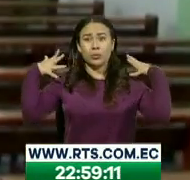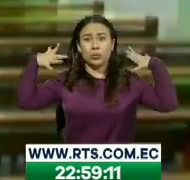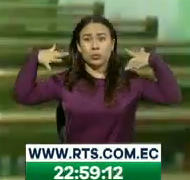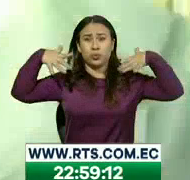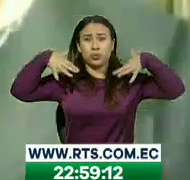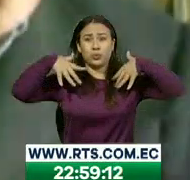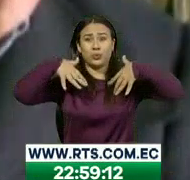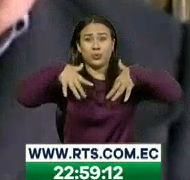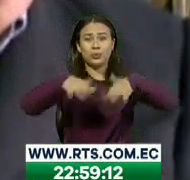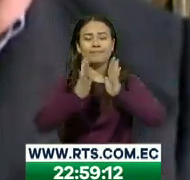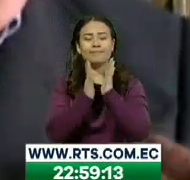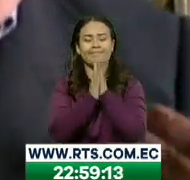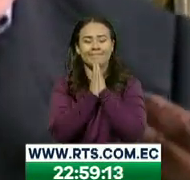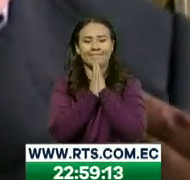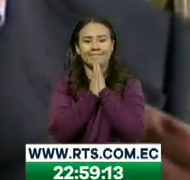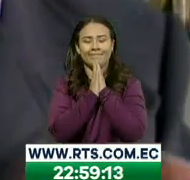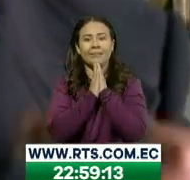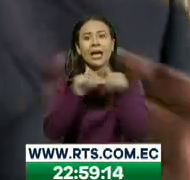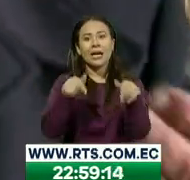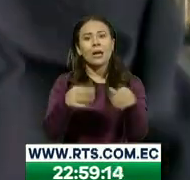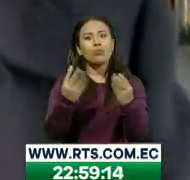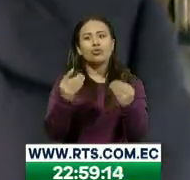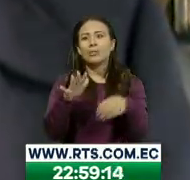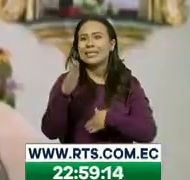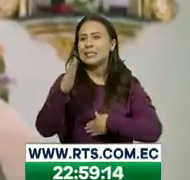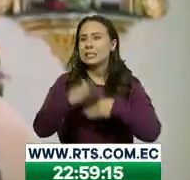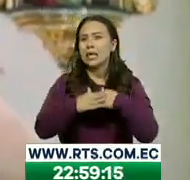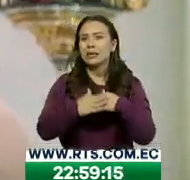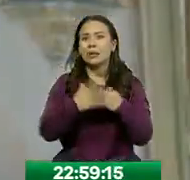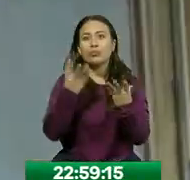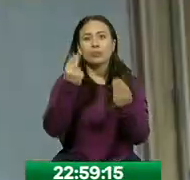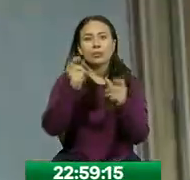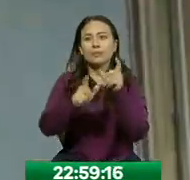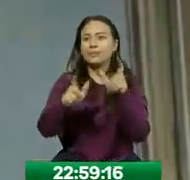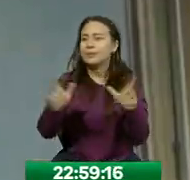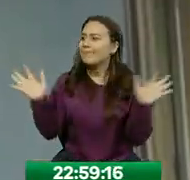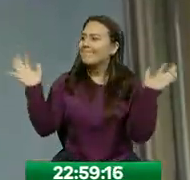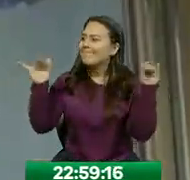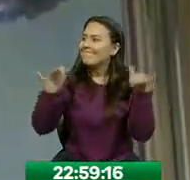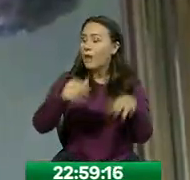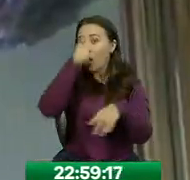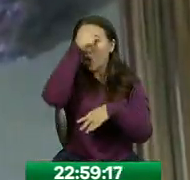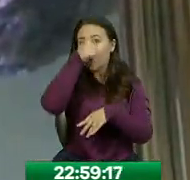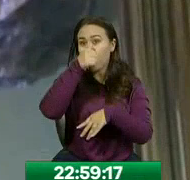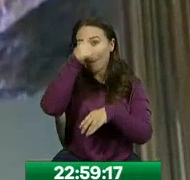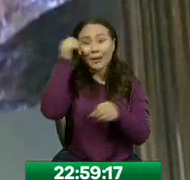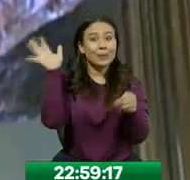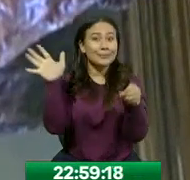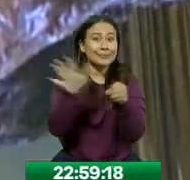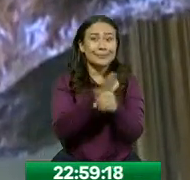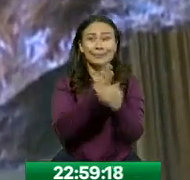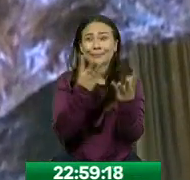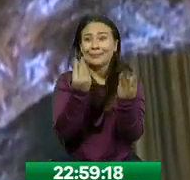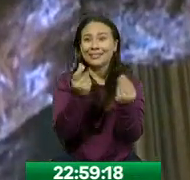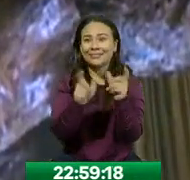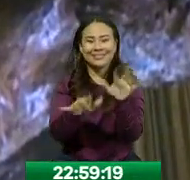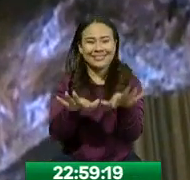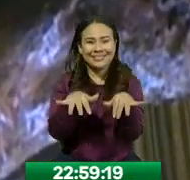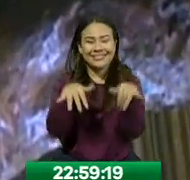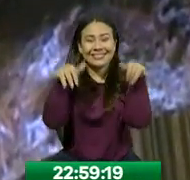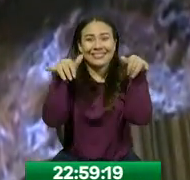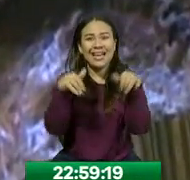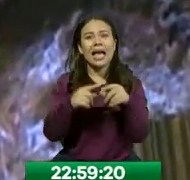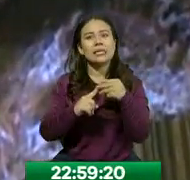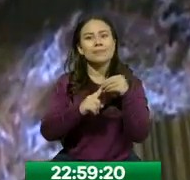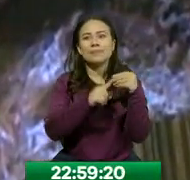acude al lugar. Que es muy, atrae mucha gente. Todos los domingos está aquí un gentío, ¿no?